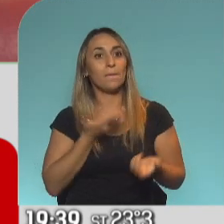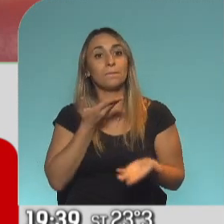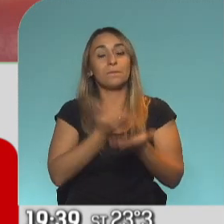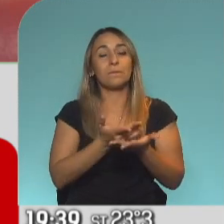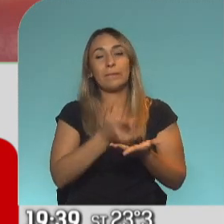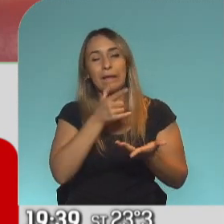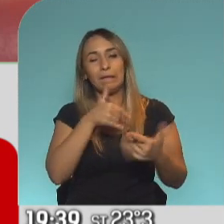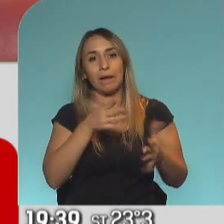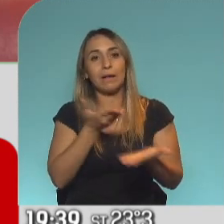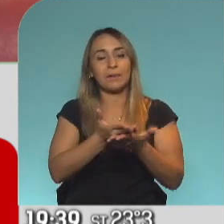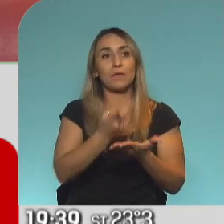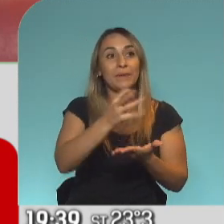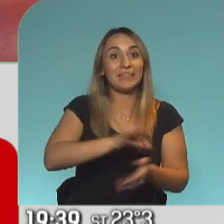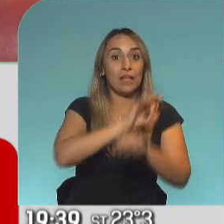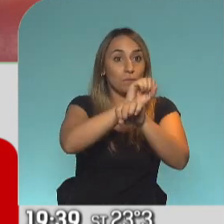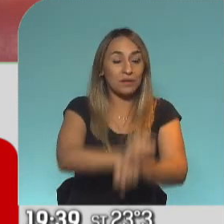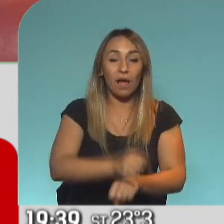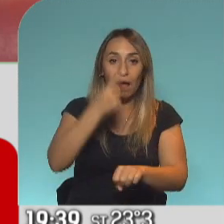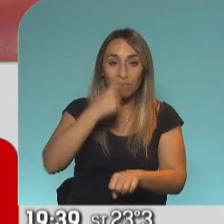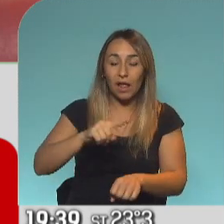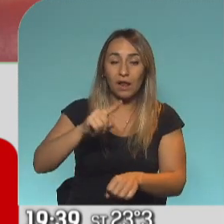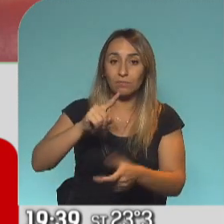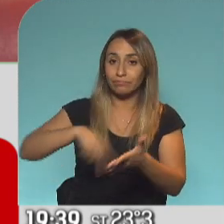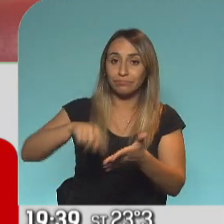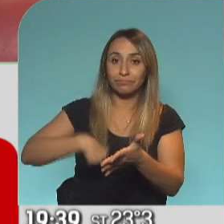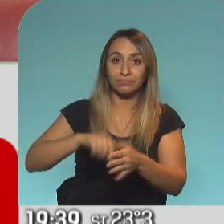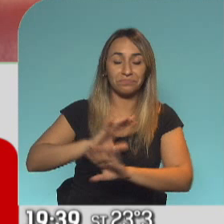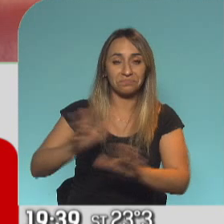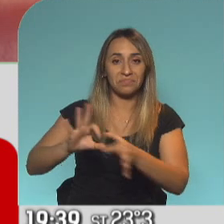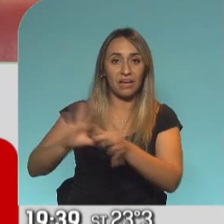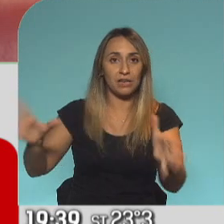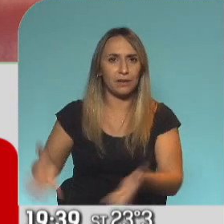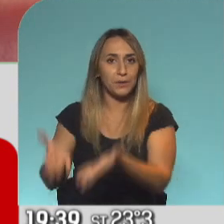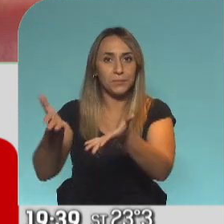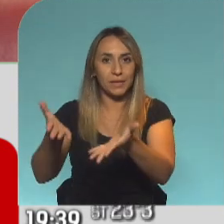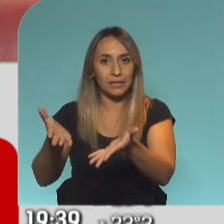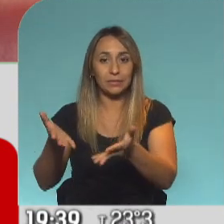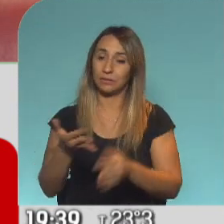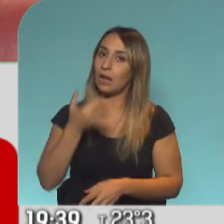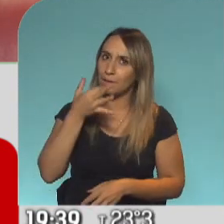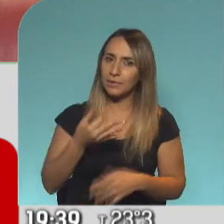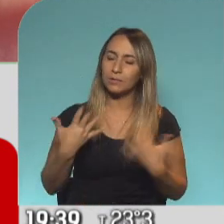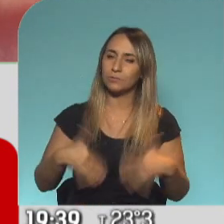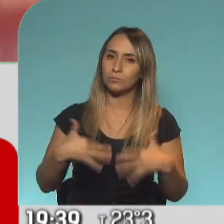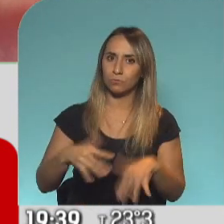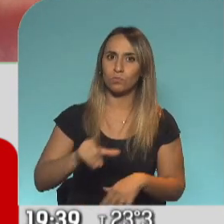y finalmente queda en libertad, fue absuelto. Sí, la verdad que es muy doloroso.